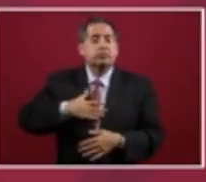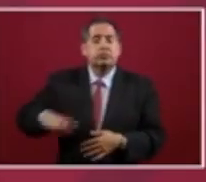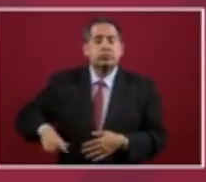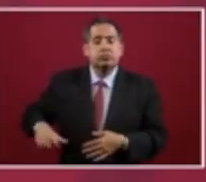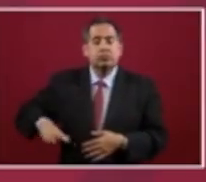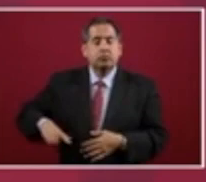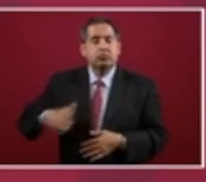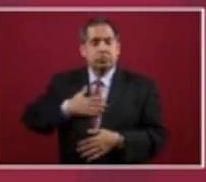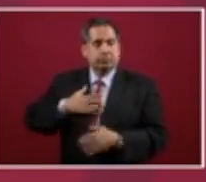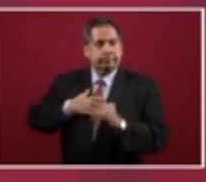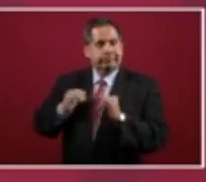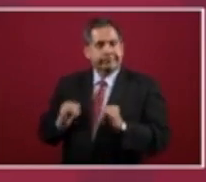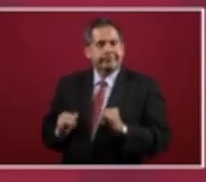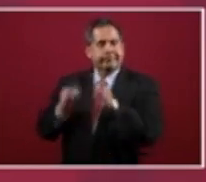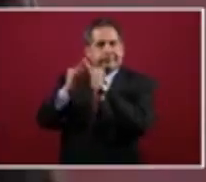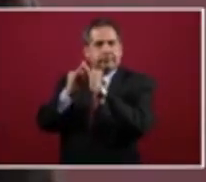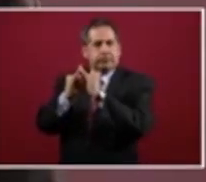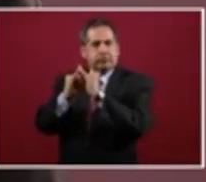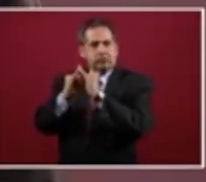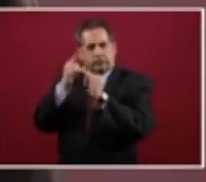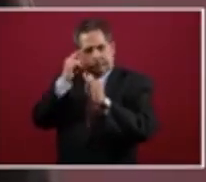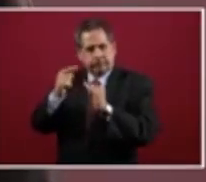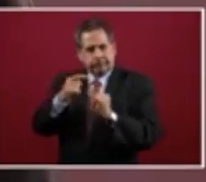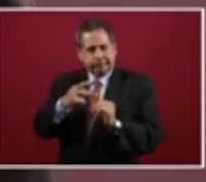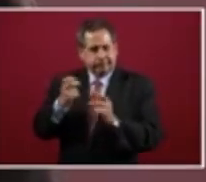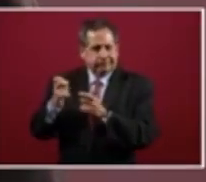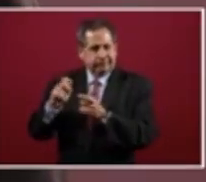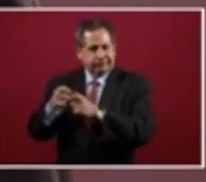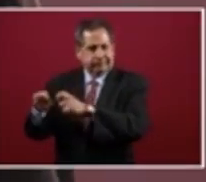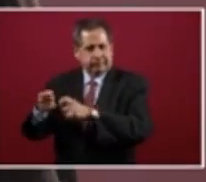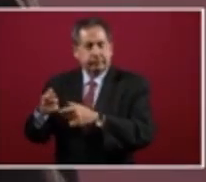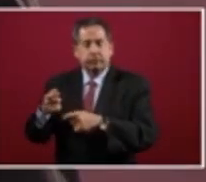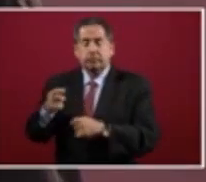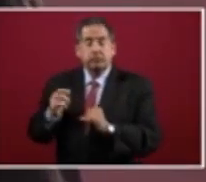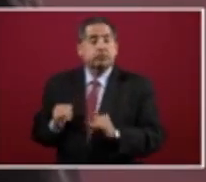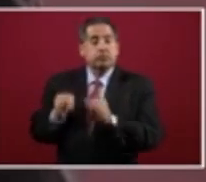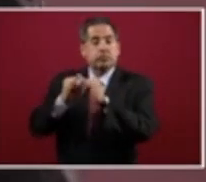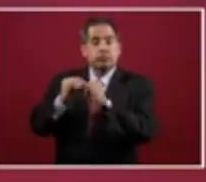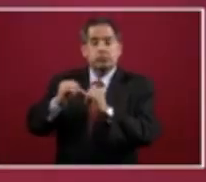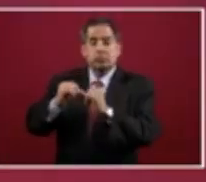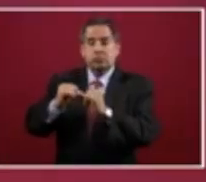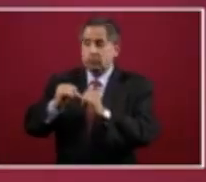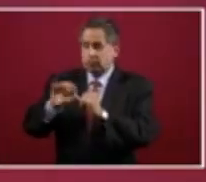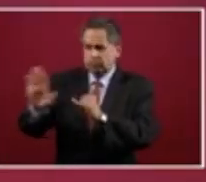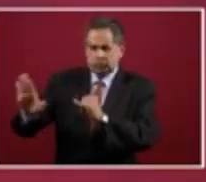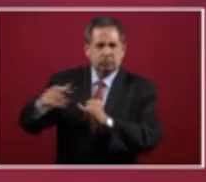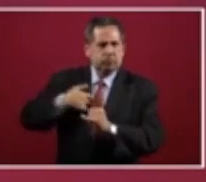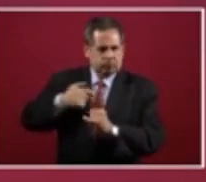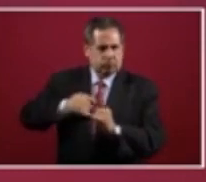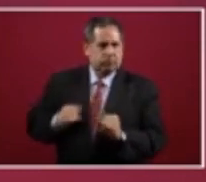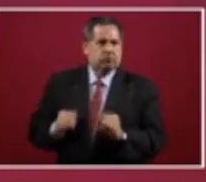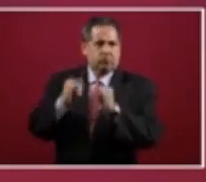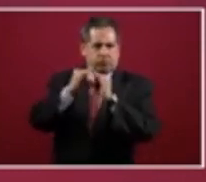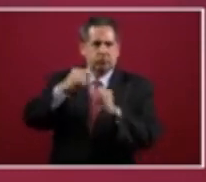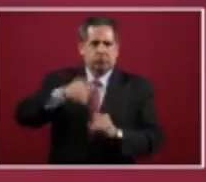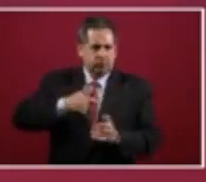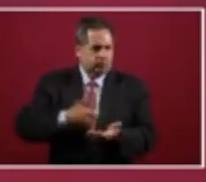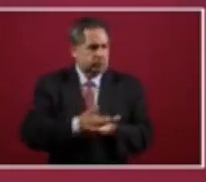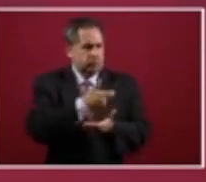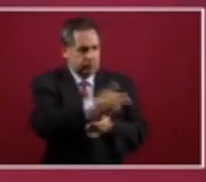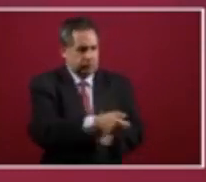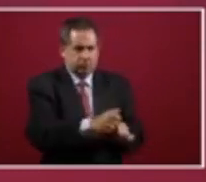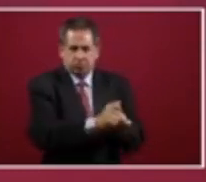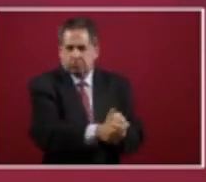el instituto para devolverle al pueblo lo robado, tiene que entregar